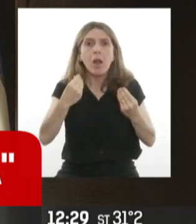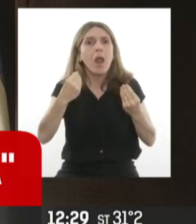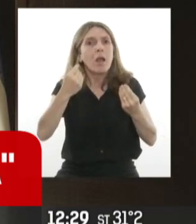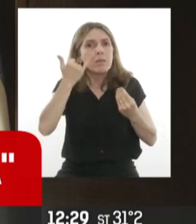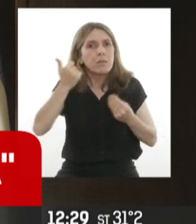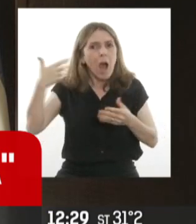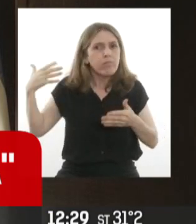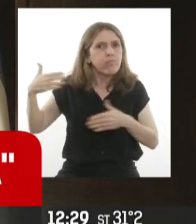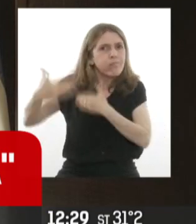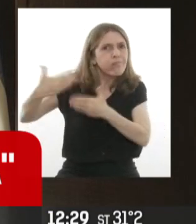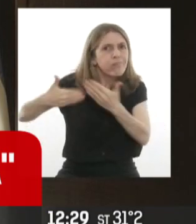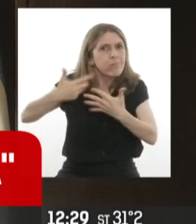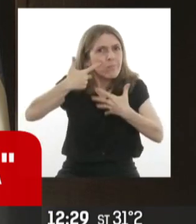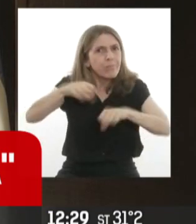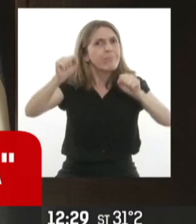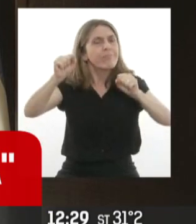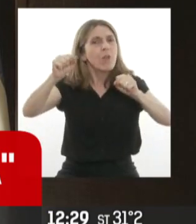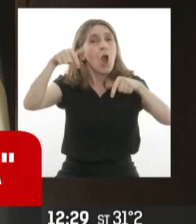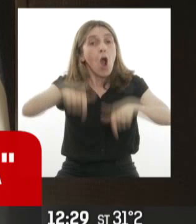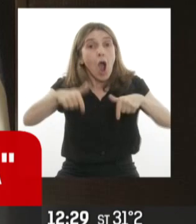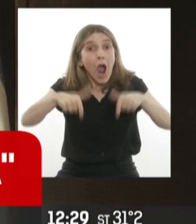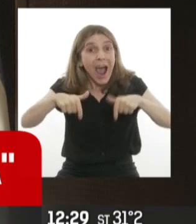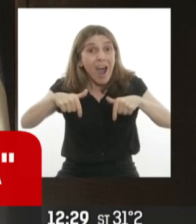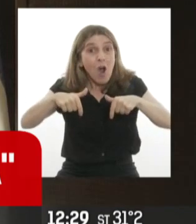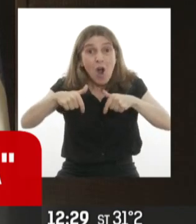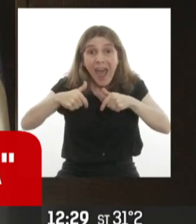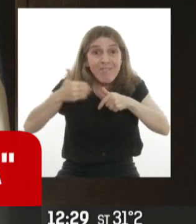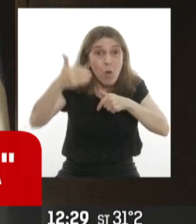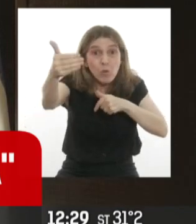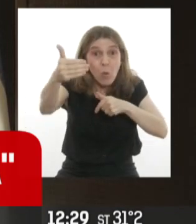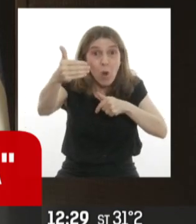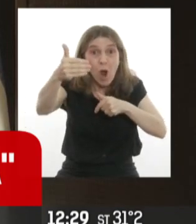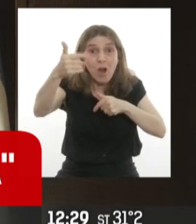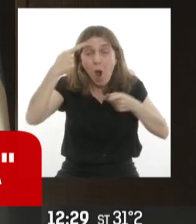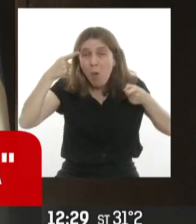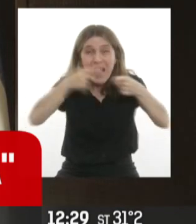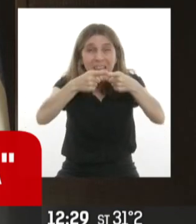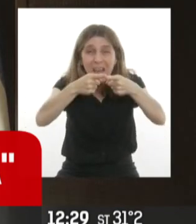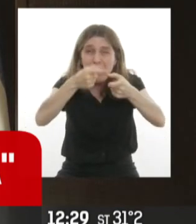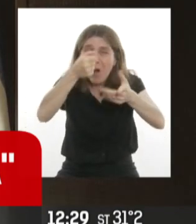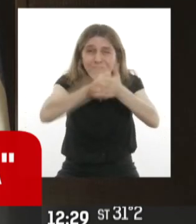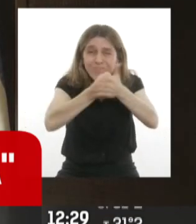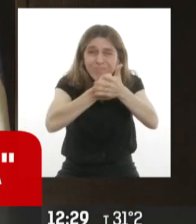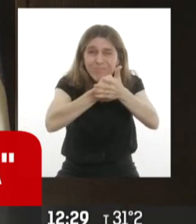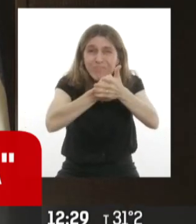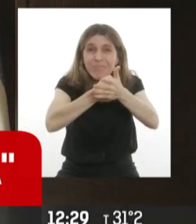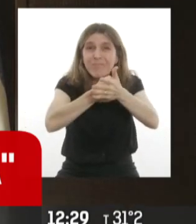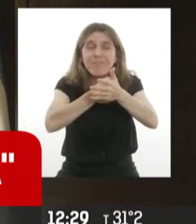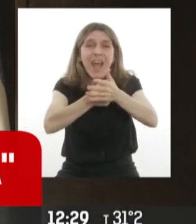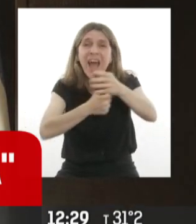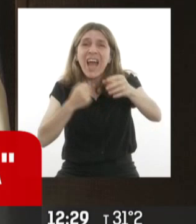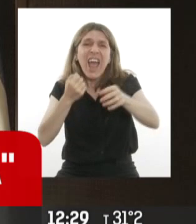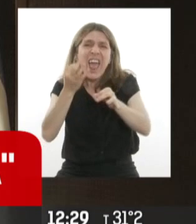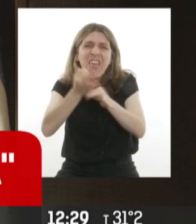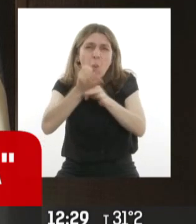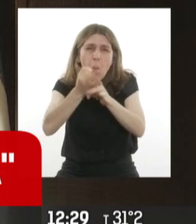descubrimos que el desafío del presente es llevar la educación a donde está el alumno. Y no